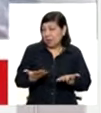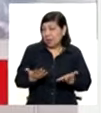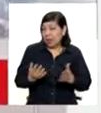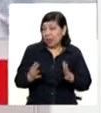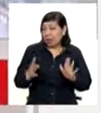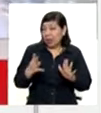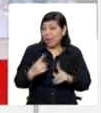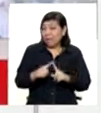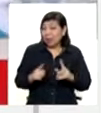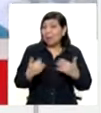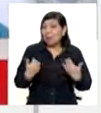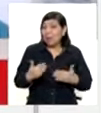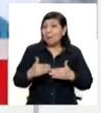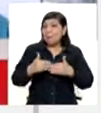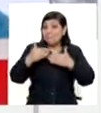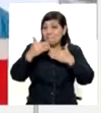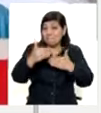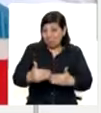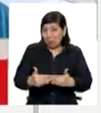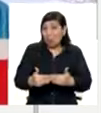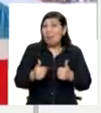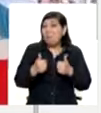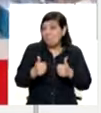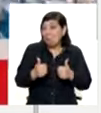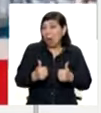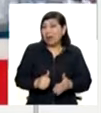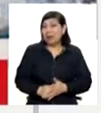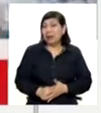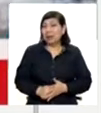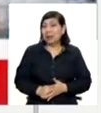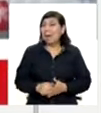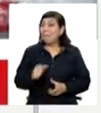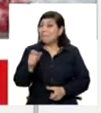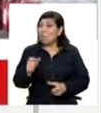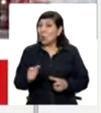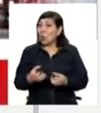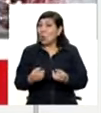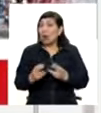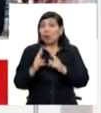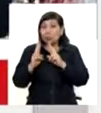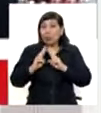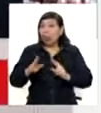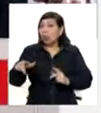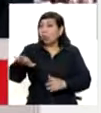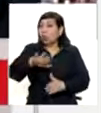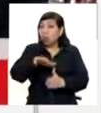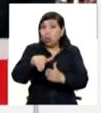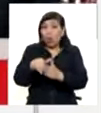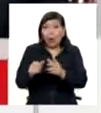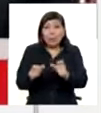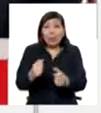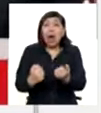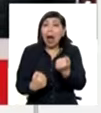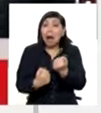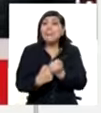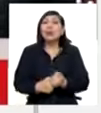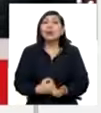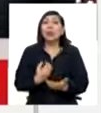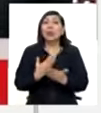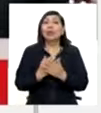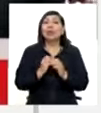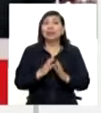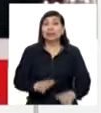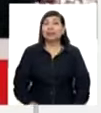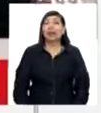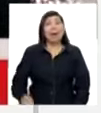hasta el 19, pero ha habido un gran resultado, un gran, en este caso, una gran respuesta de todos los vecinos de Magdalena del Mar. Muy buenos